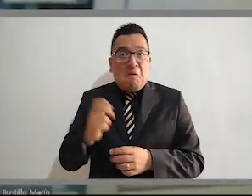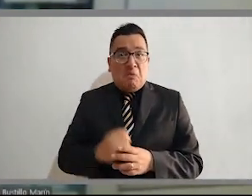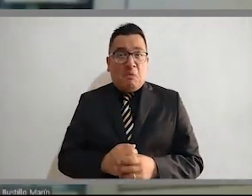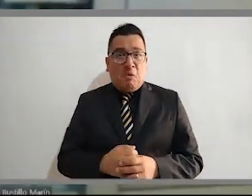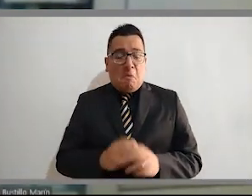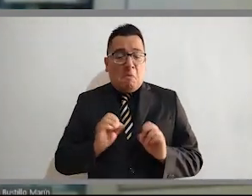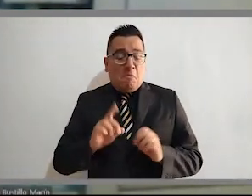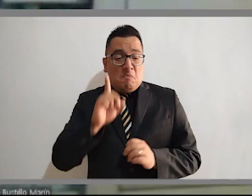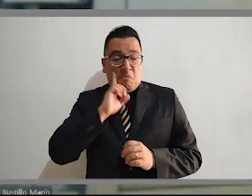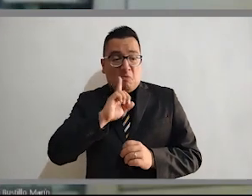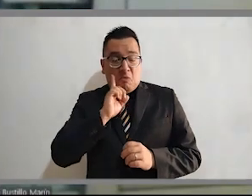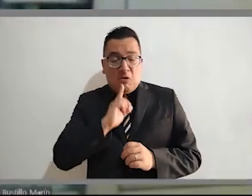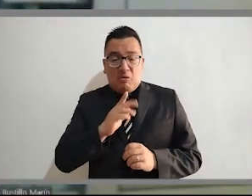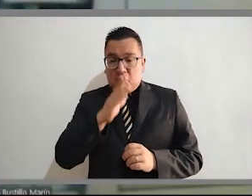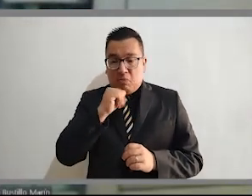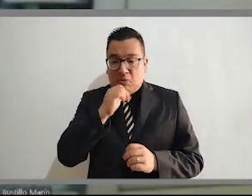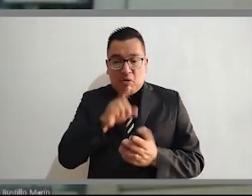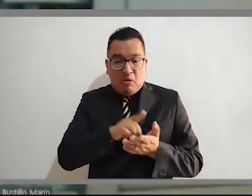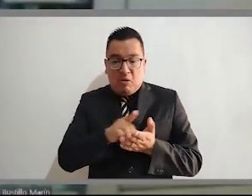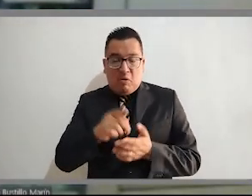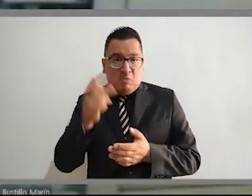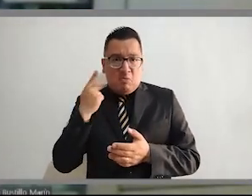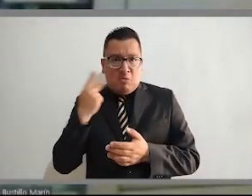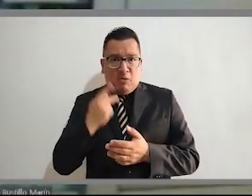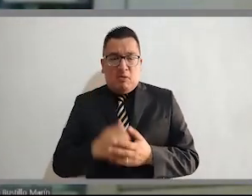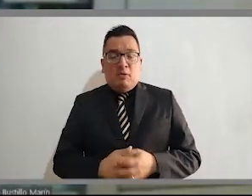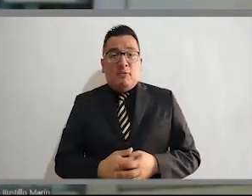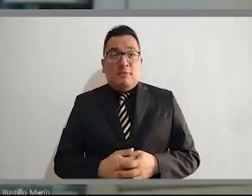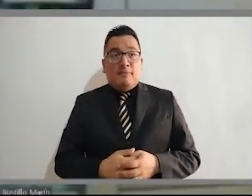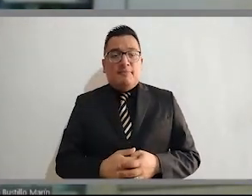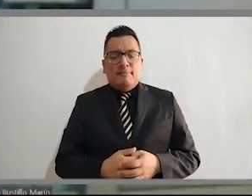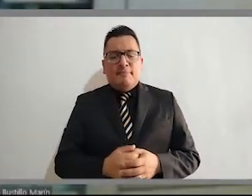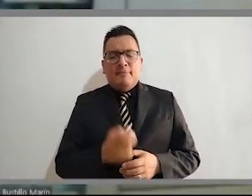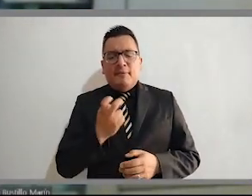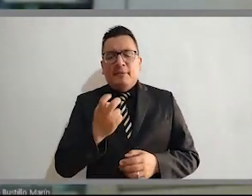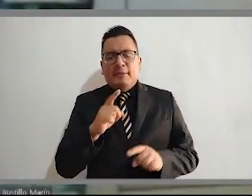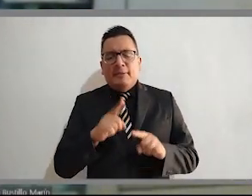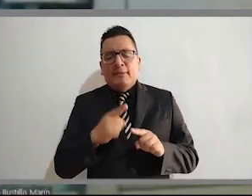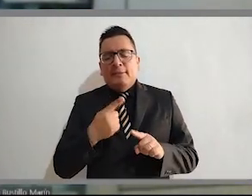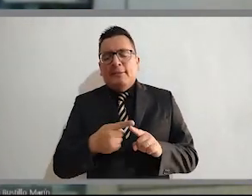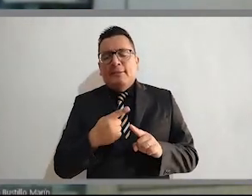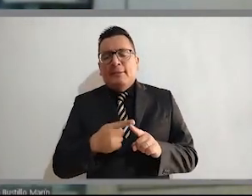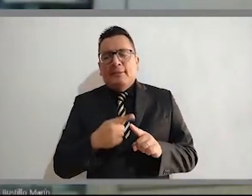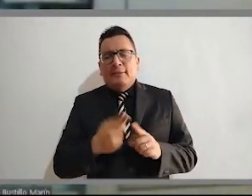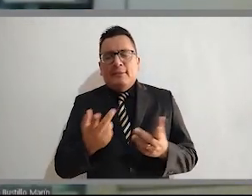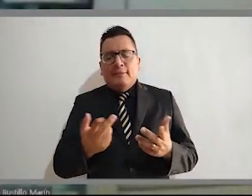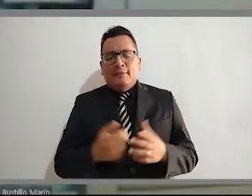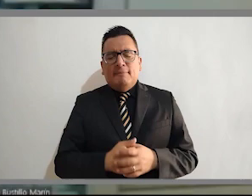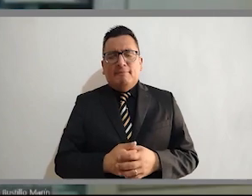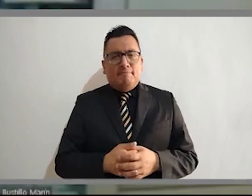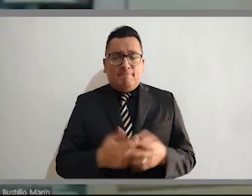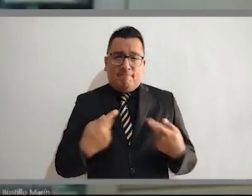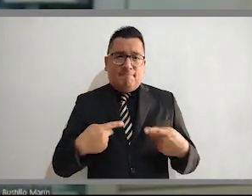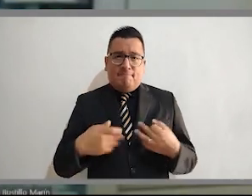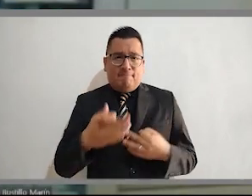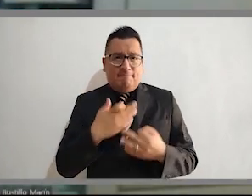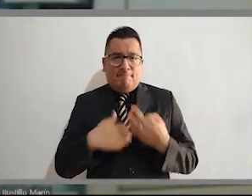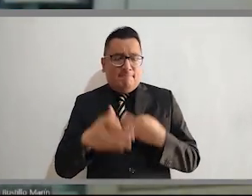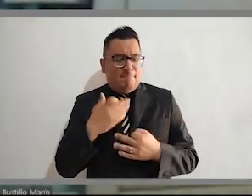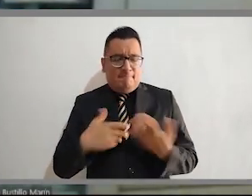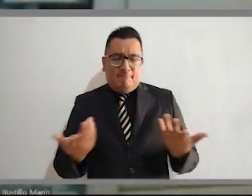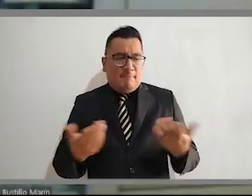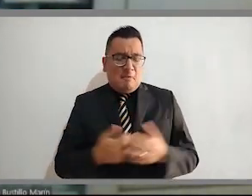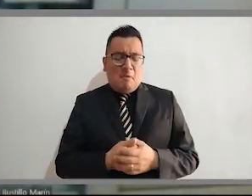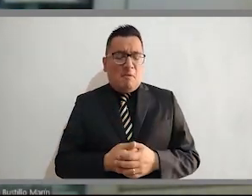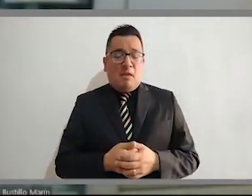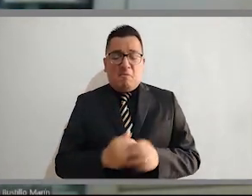razón, simplemente las mujeres no pueden ejercer los derechos políticos. ¿Y esto quiénes la pueden realizar? Cualquier actor político,